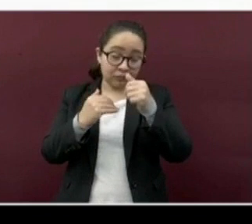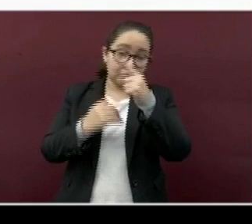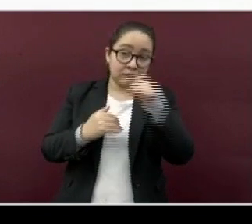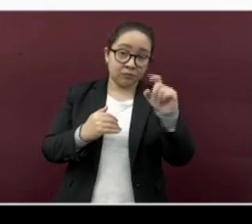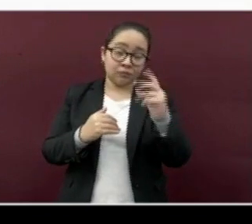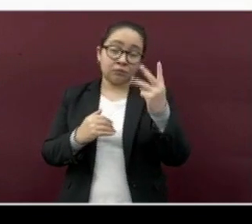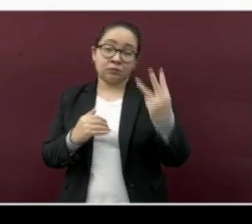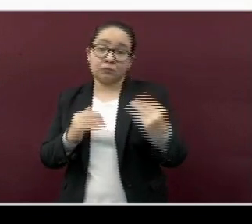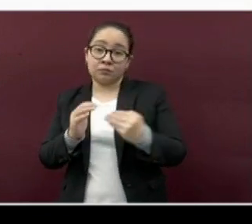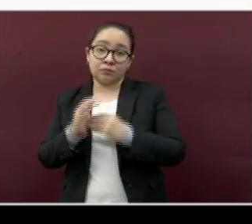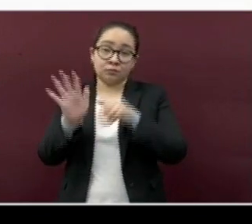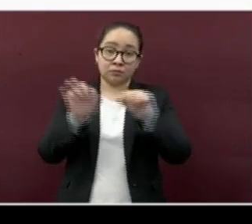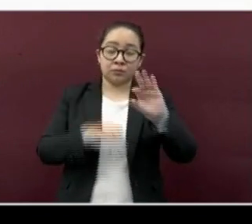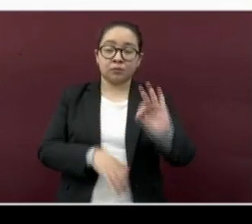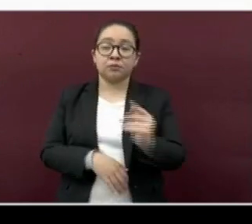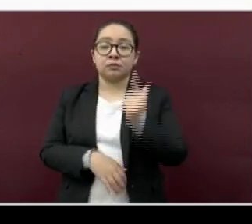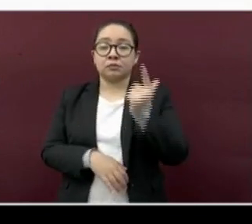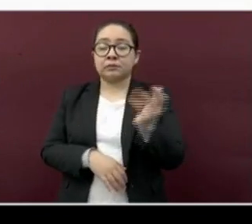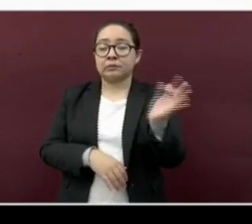103.647. Sospechosos,